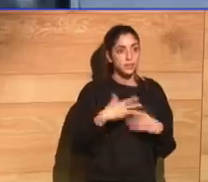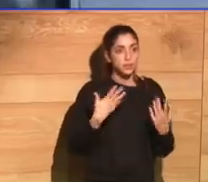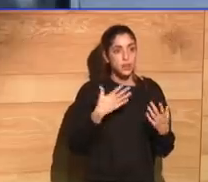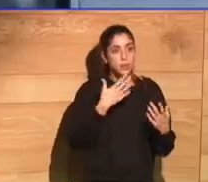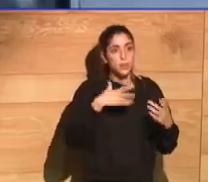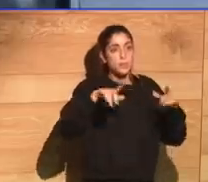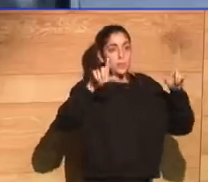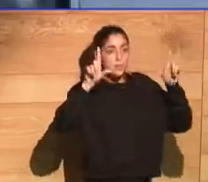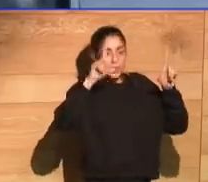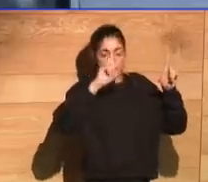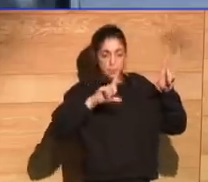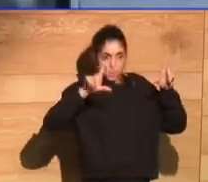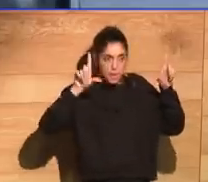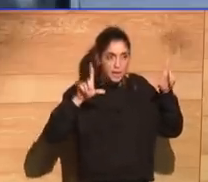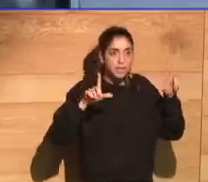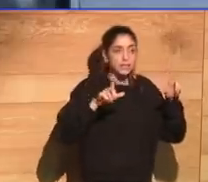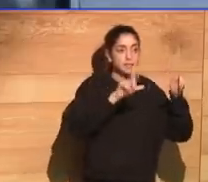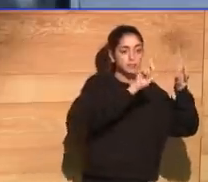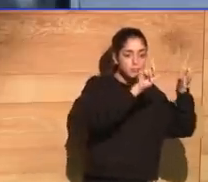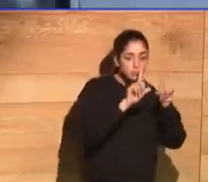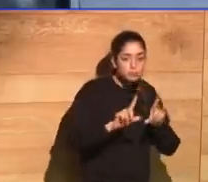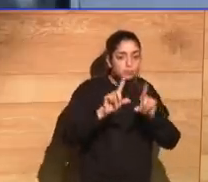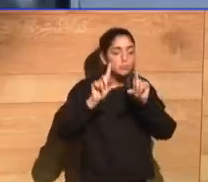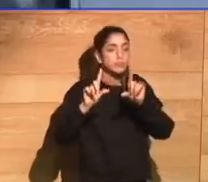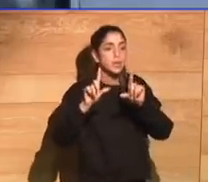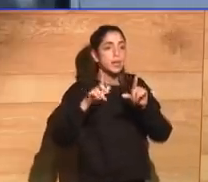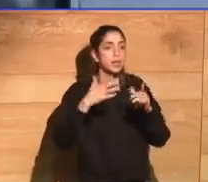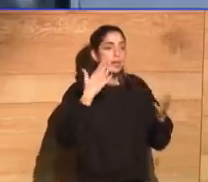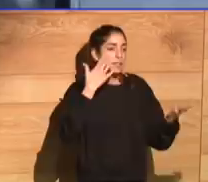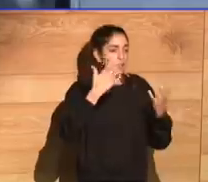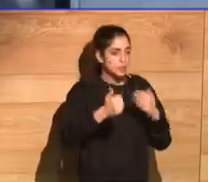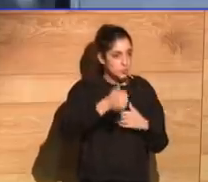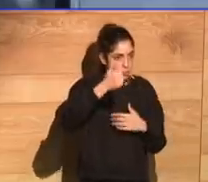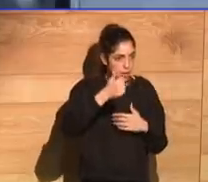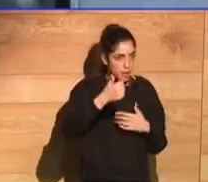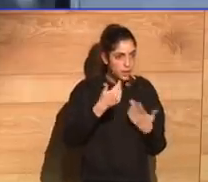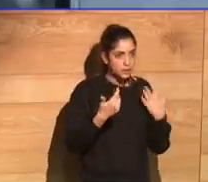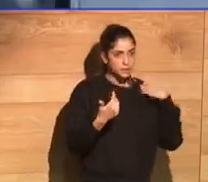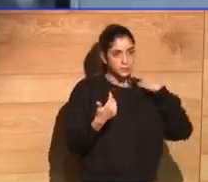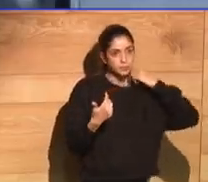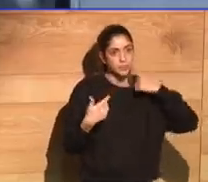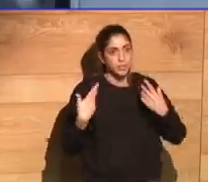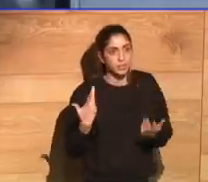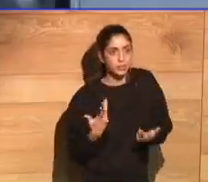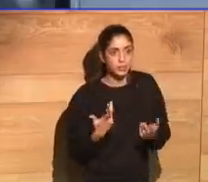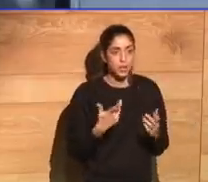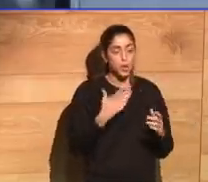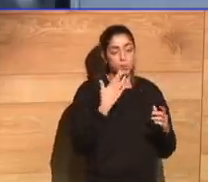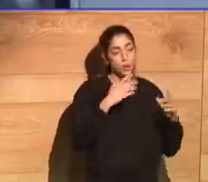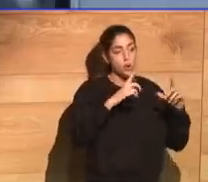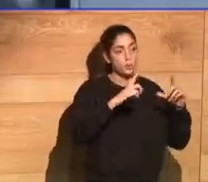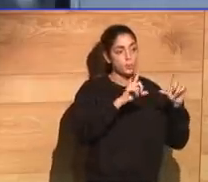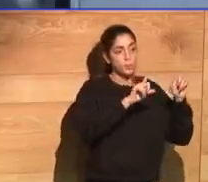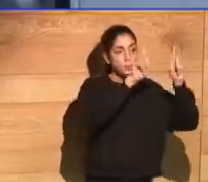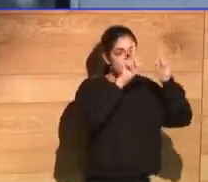y cuadros dentro de cuadros y que todo sea más estático precisamente para que responda a una concepción tal como él la vive o supone de viñeta, que